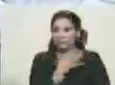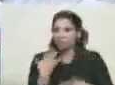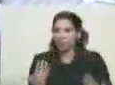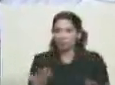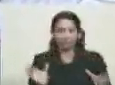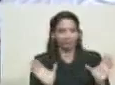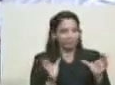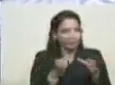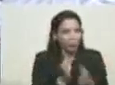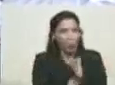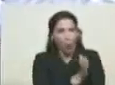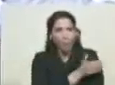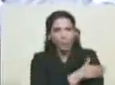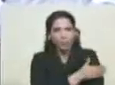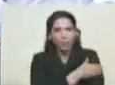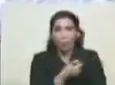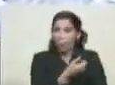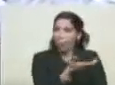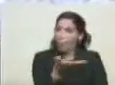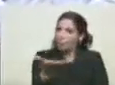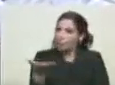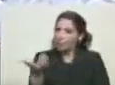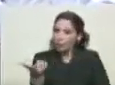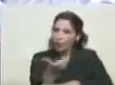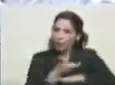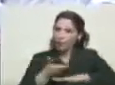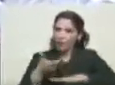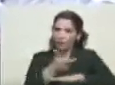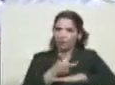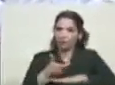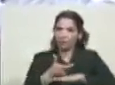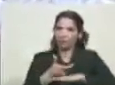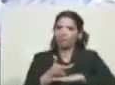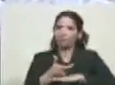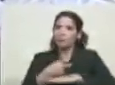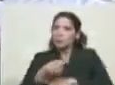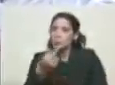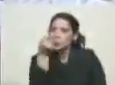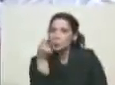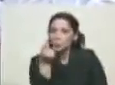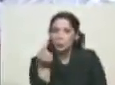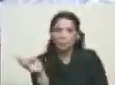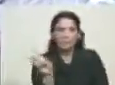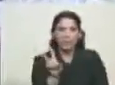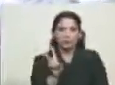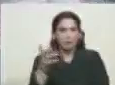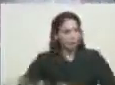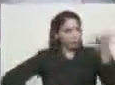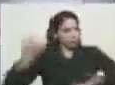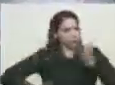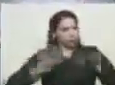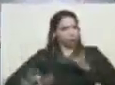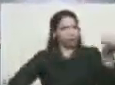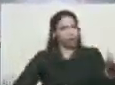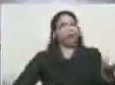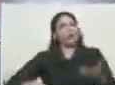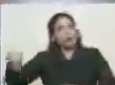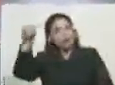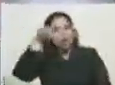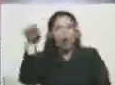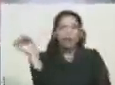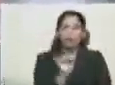la oposición, que ustedes gobernarían un instante a Venezuela. Se encendería Venezuela de norte a sur,